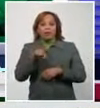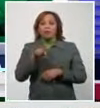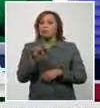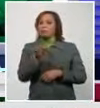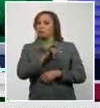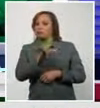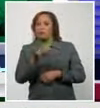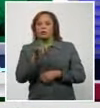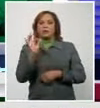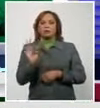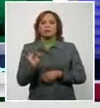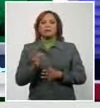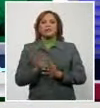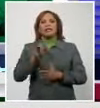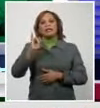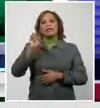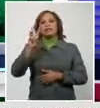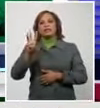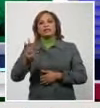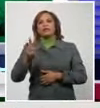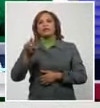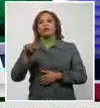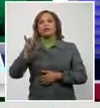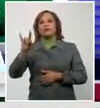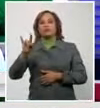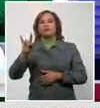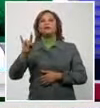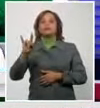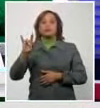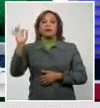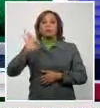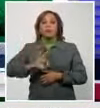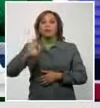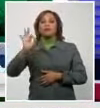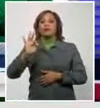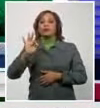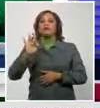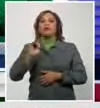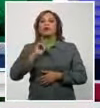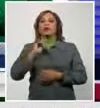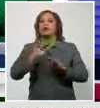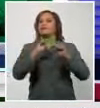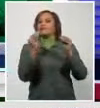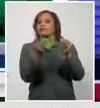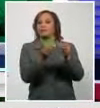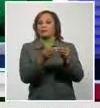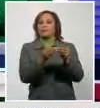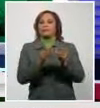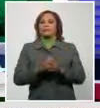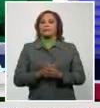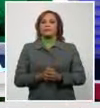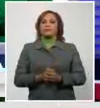del 63,9, el 64% en el acumulado.